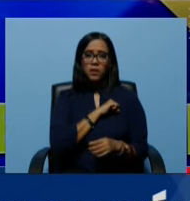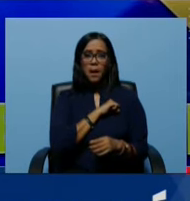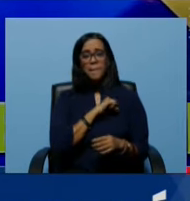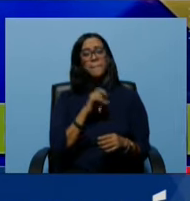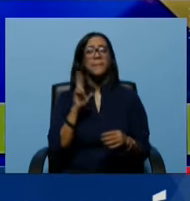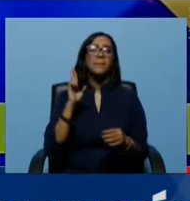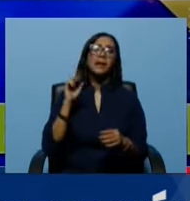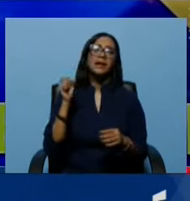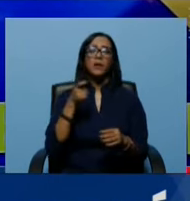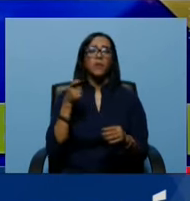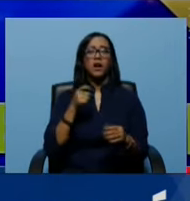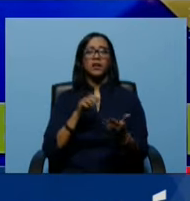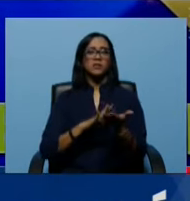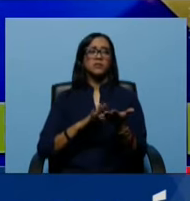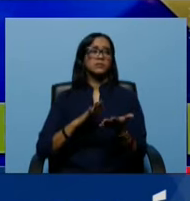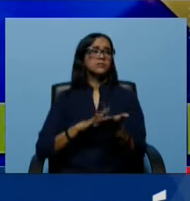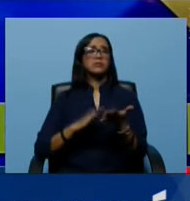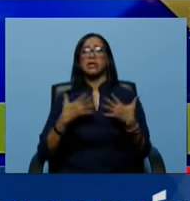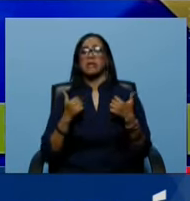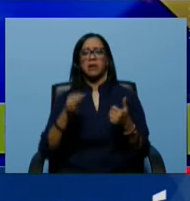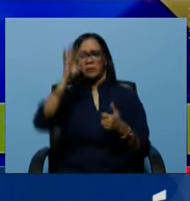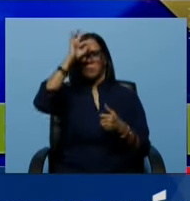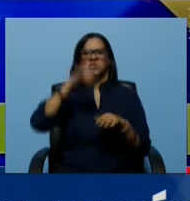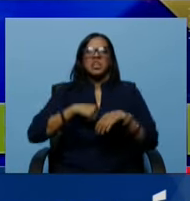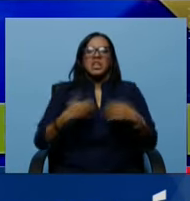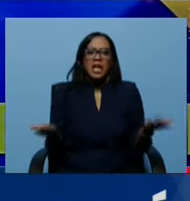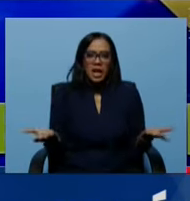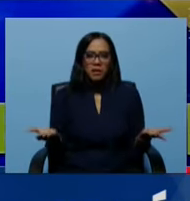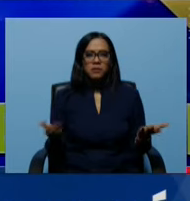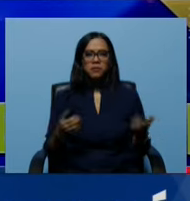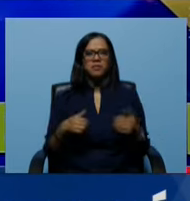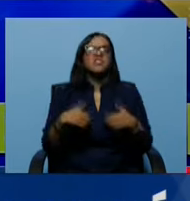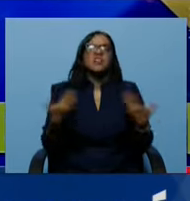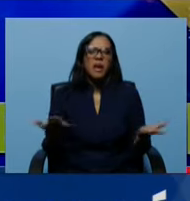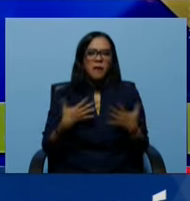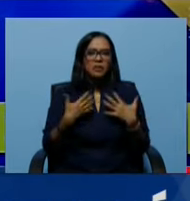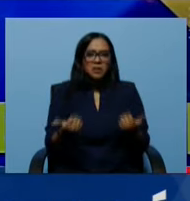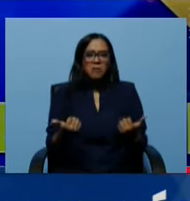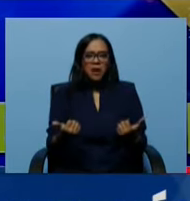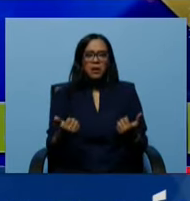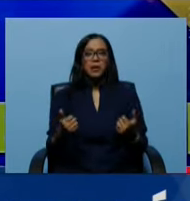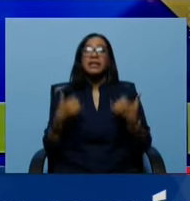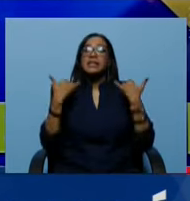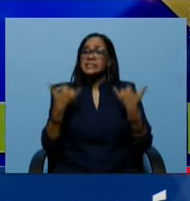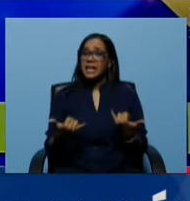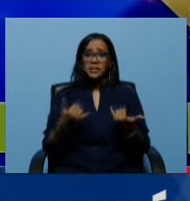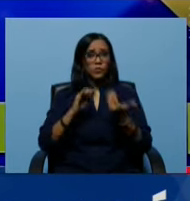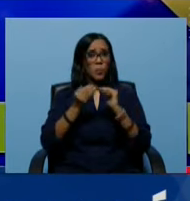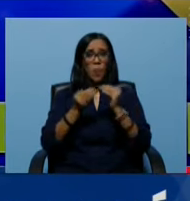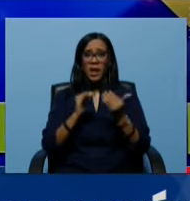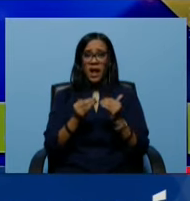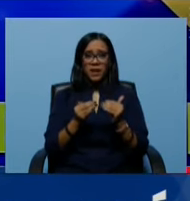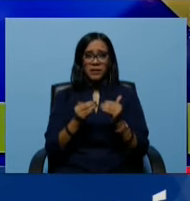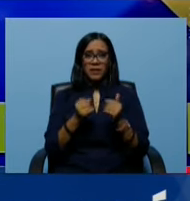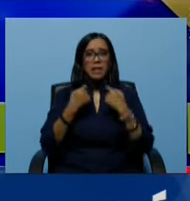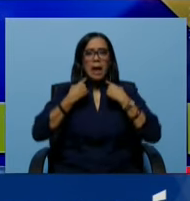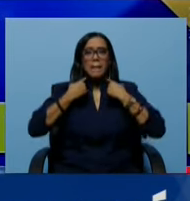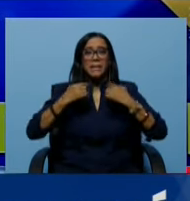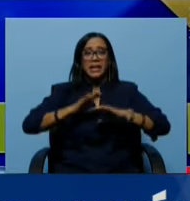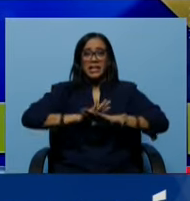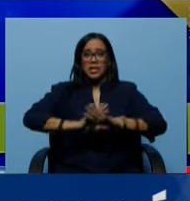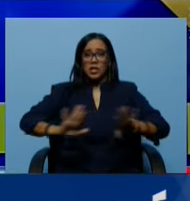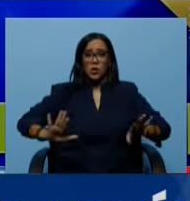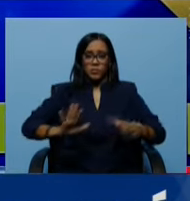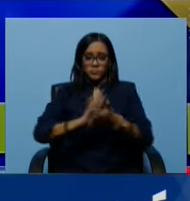para tratar de salvar yo no sé qué. Yo no sé qué va a salvar, porque ya su moral la perdió